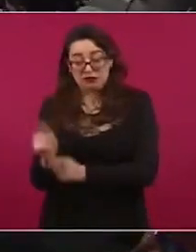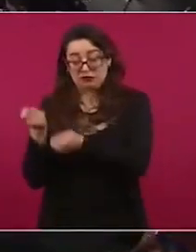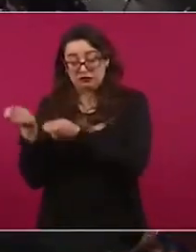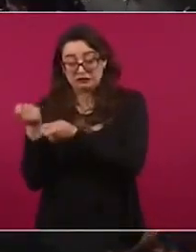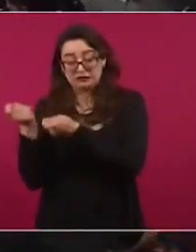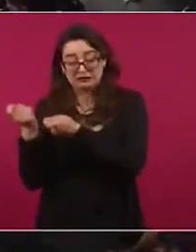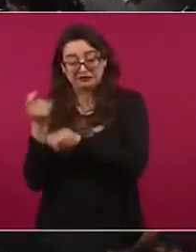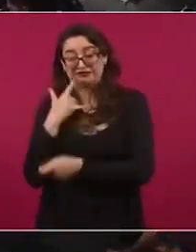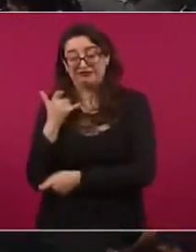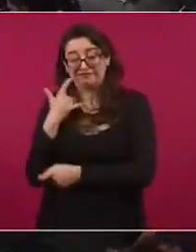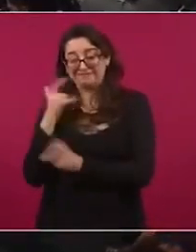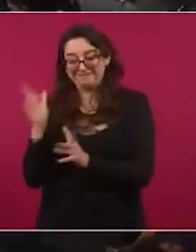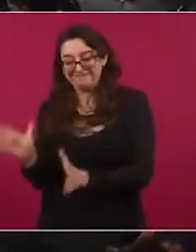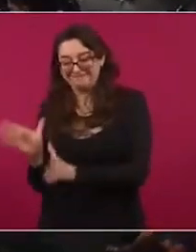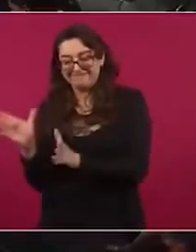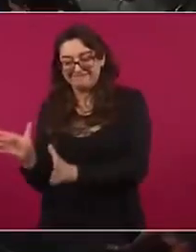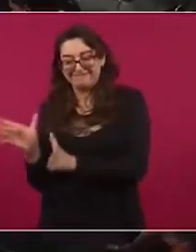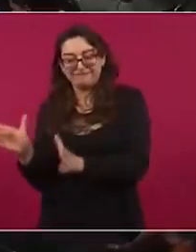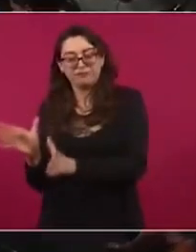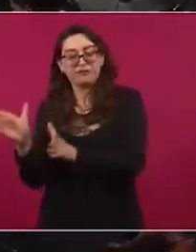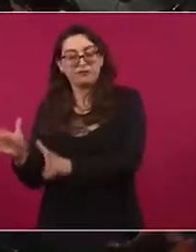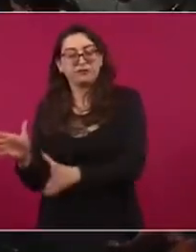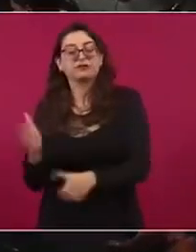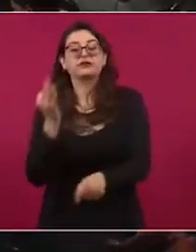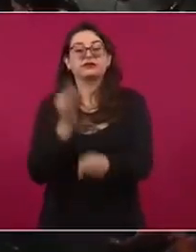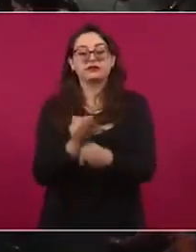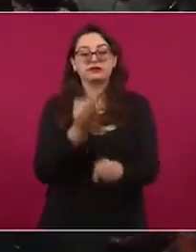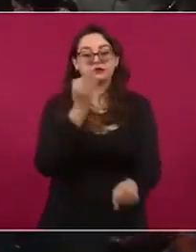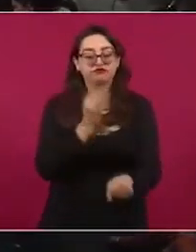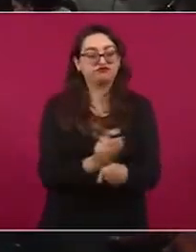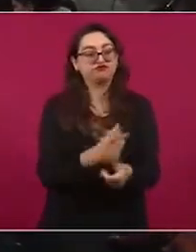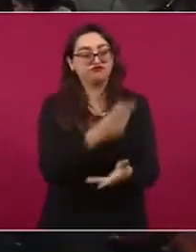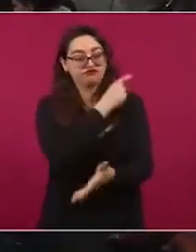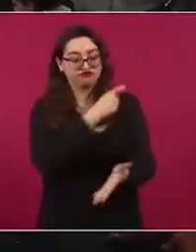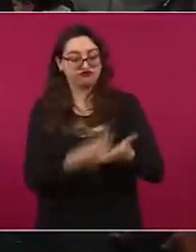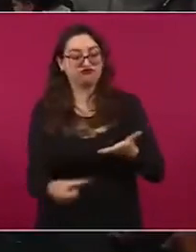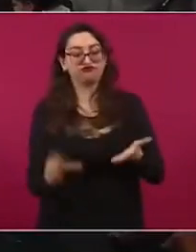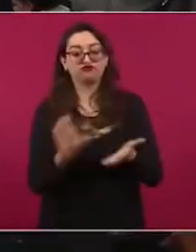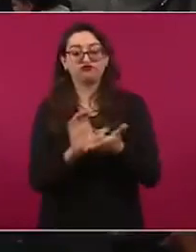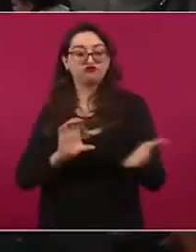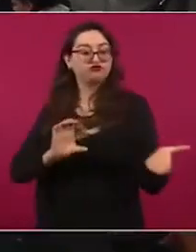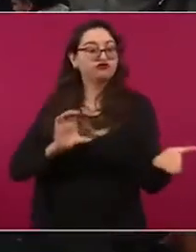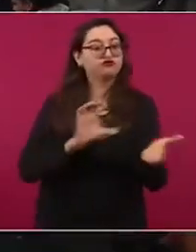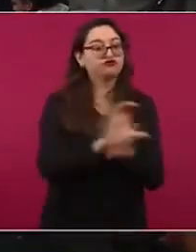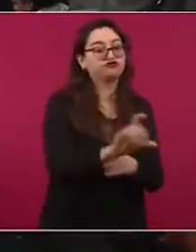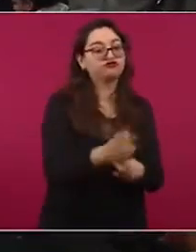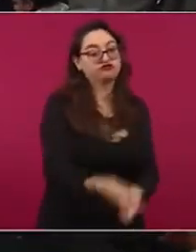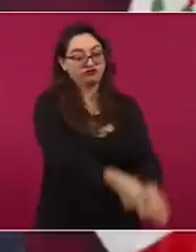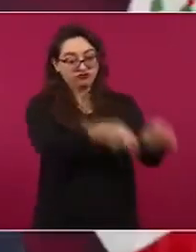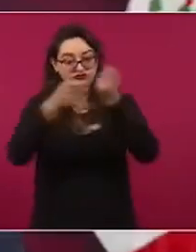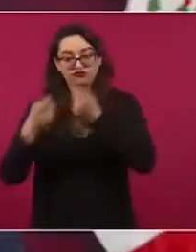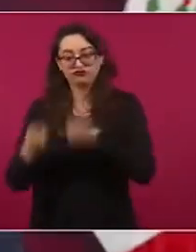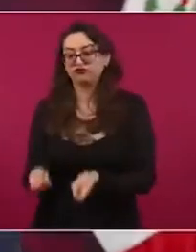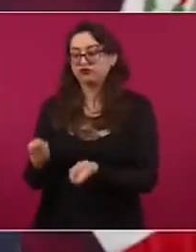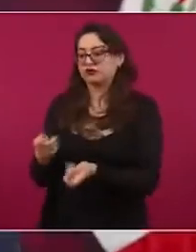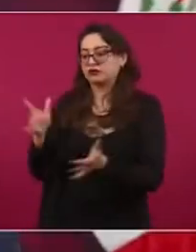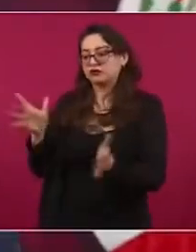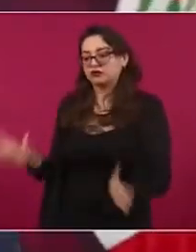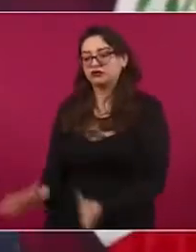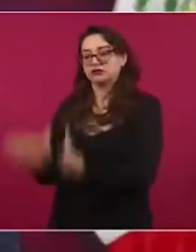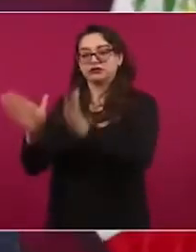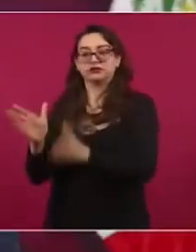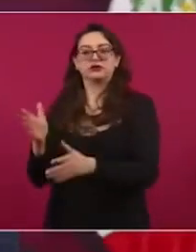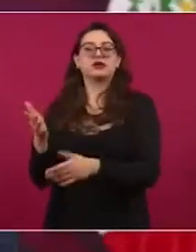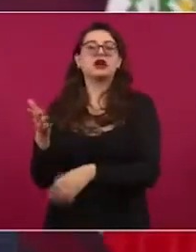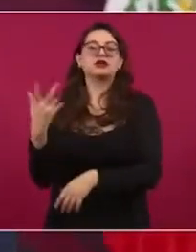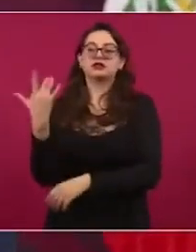por parte de la comisión federal de electricidad en cincuenta y cinco por ciento y con las plantas que